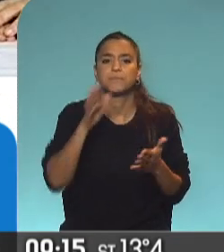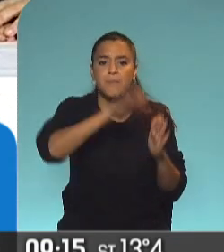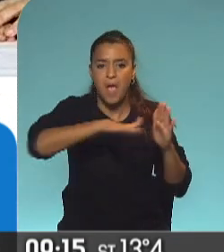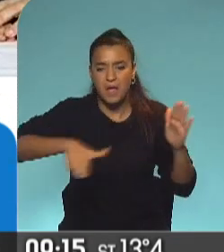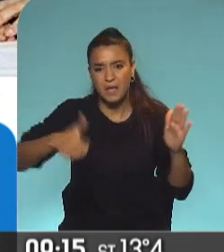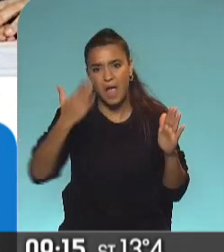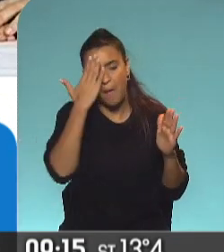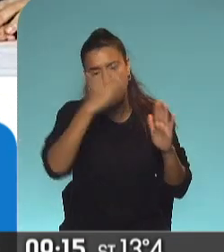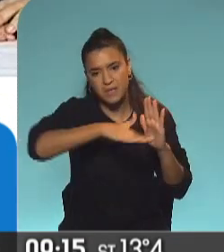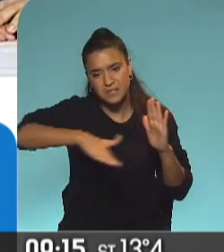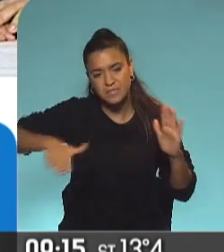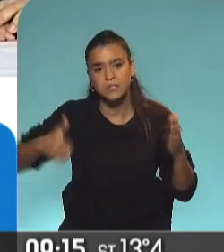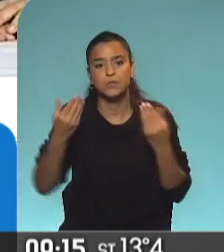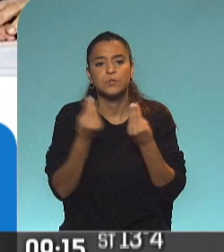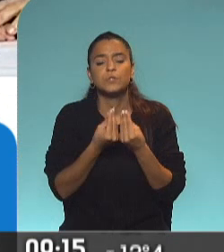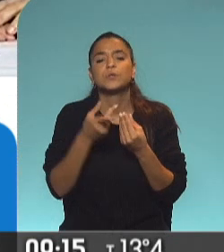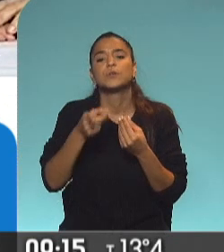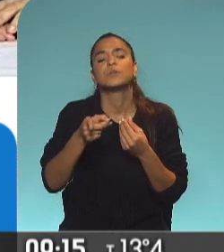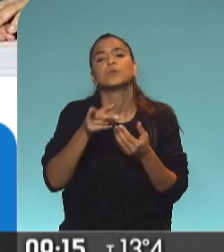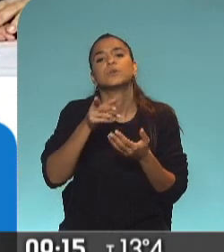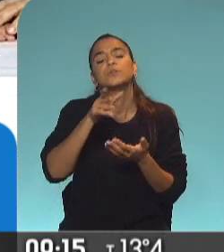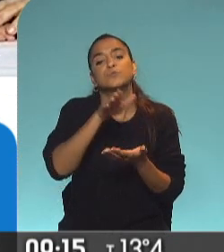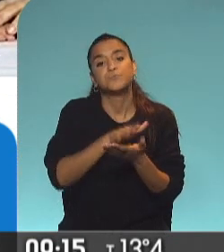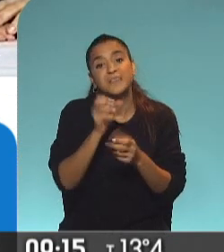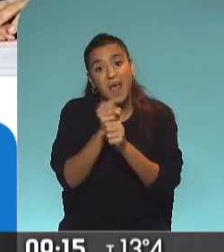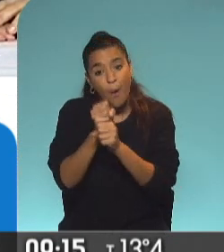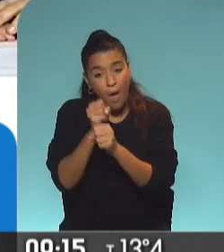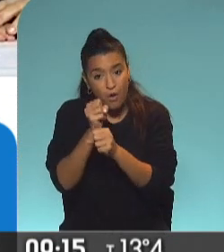de camas en relación específicamente al trabajo que se ha